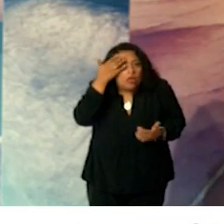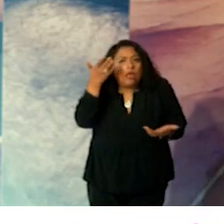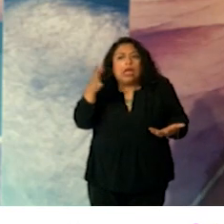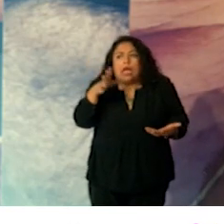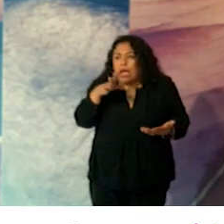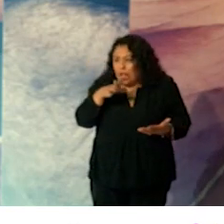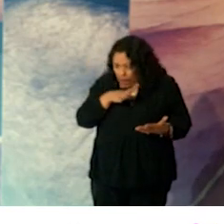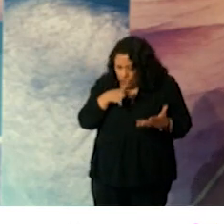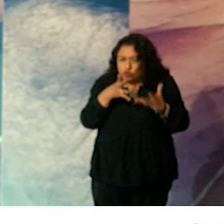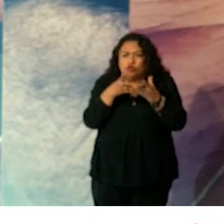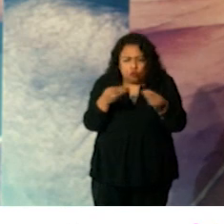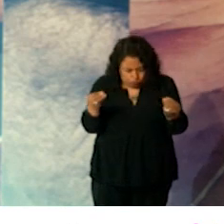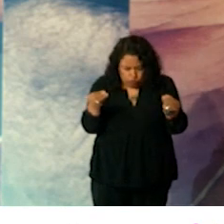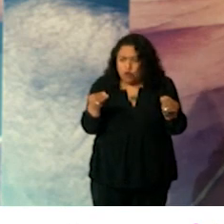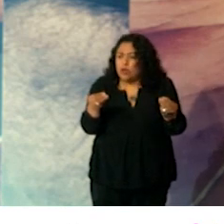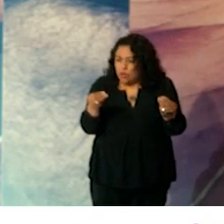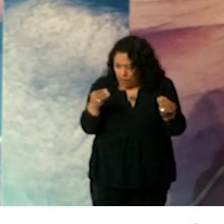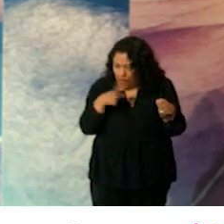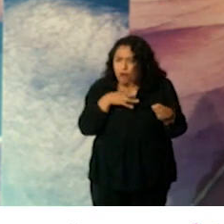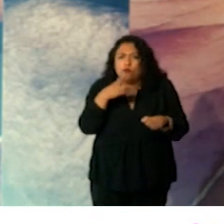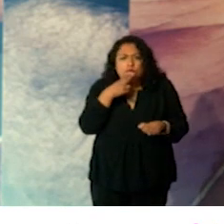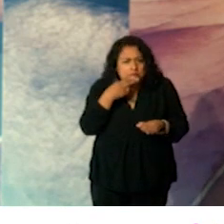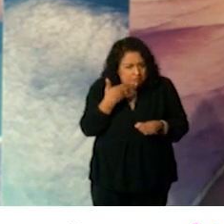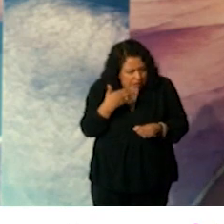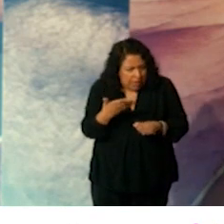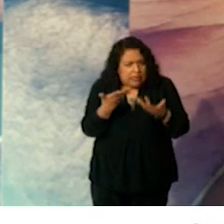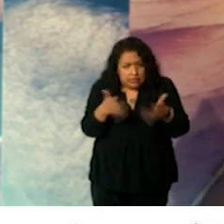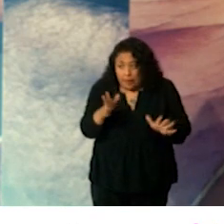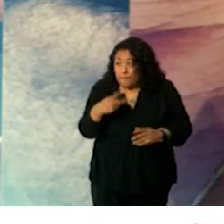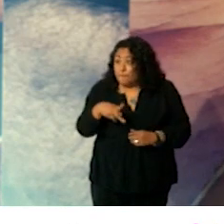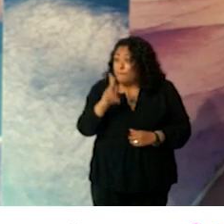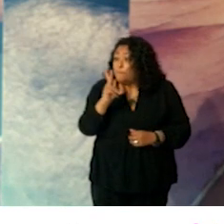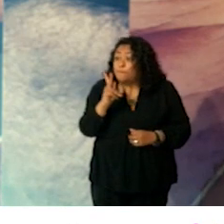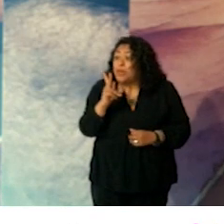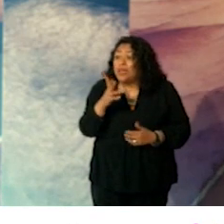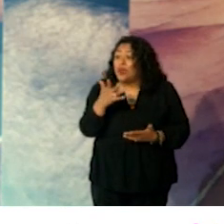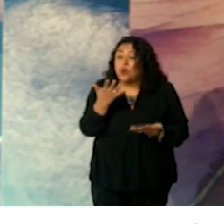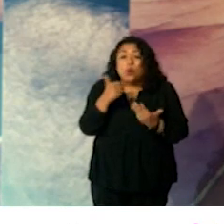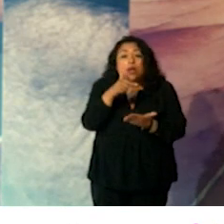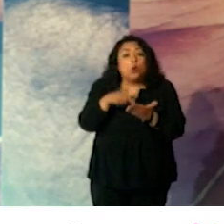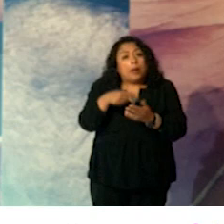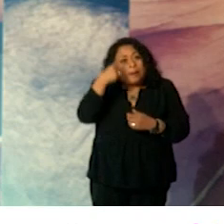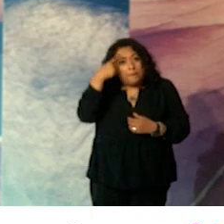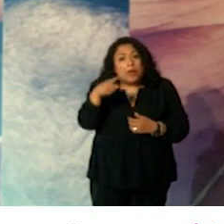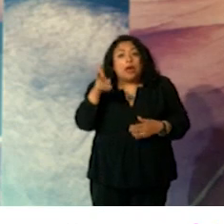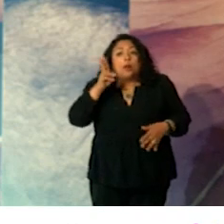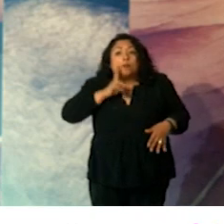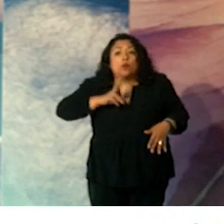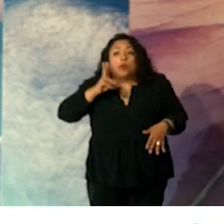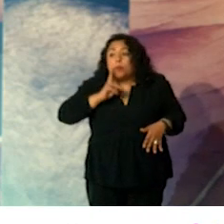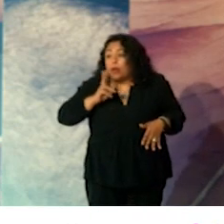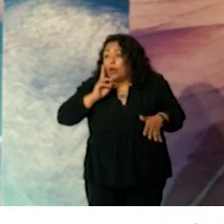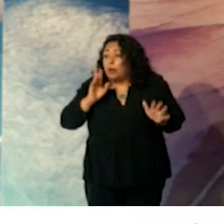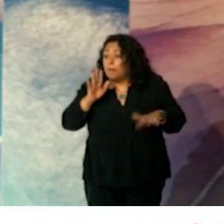sí soluciones que ya funcionan, pero que no tienen espacio para ser probadas,